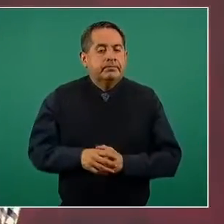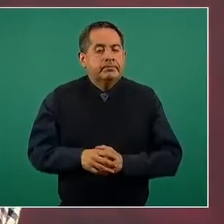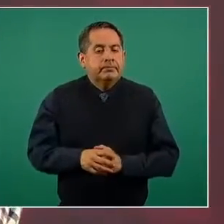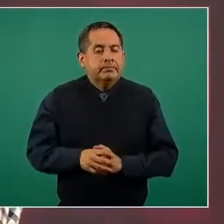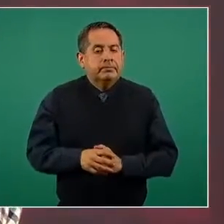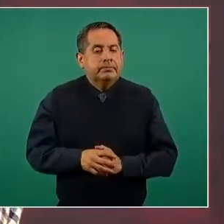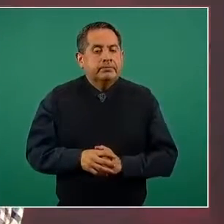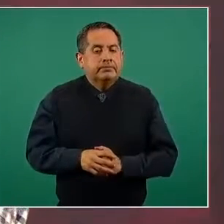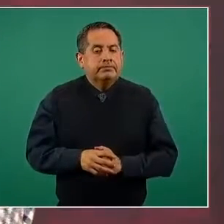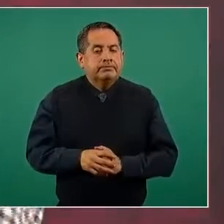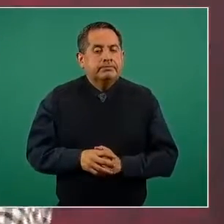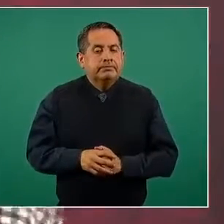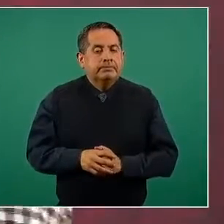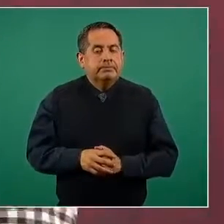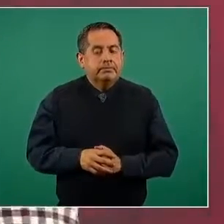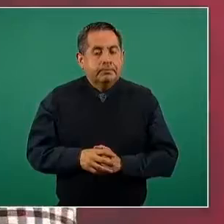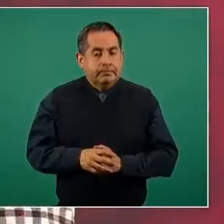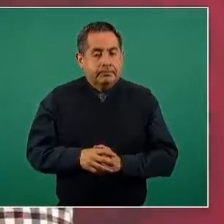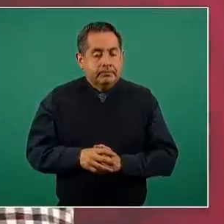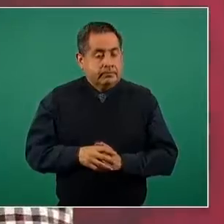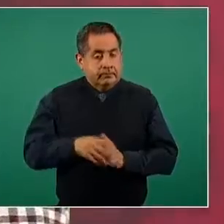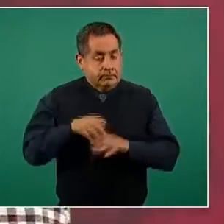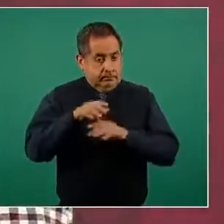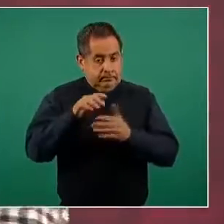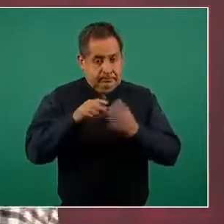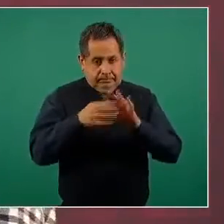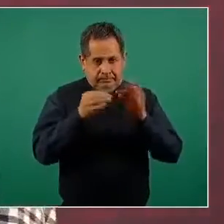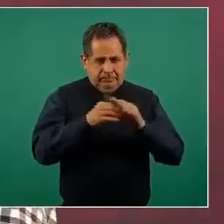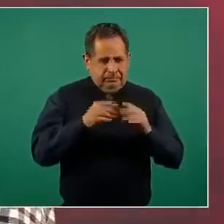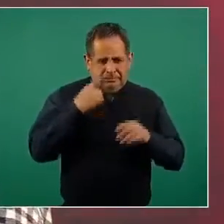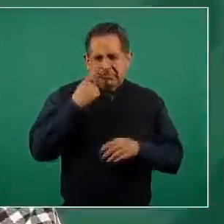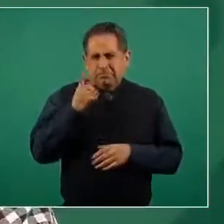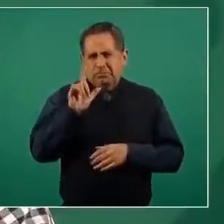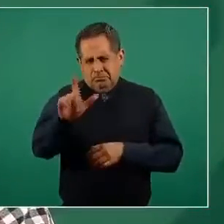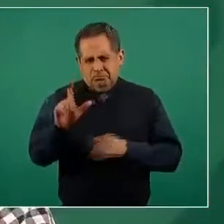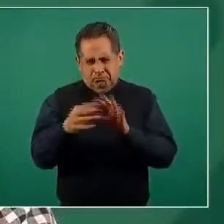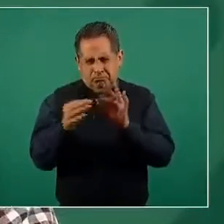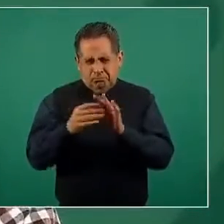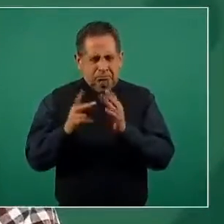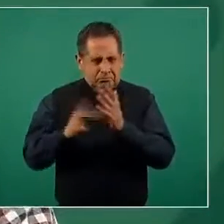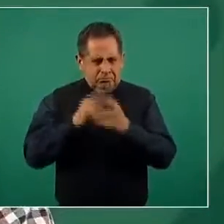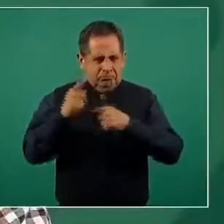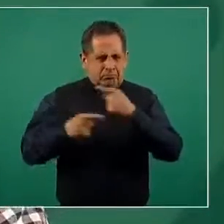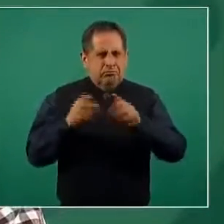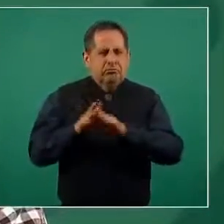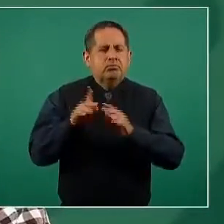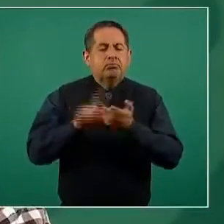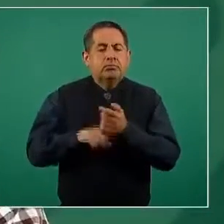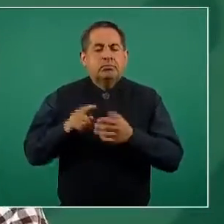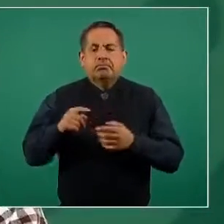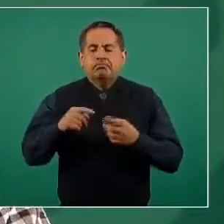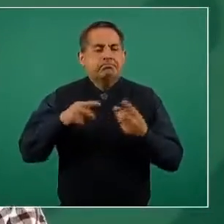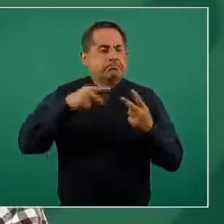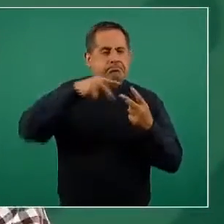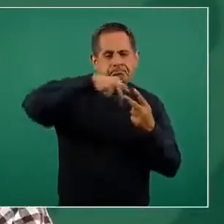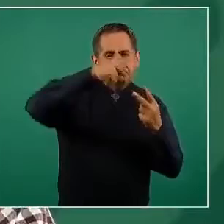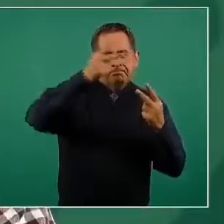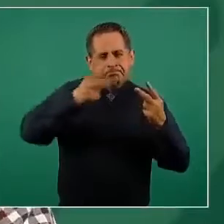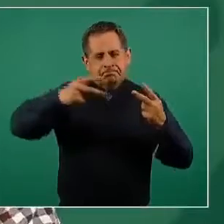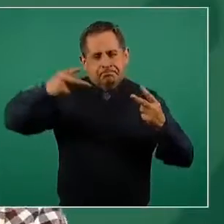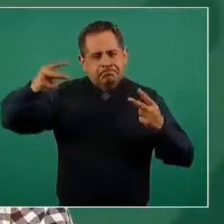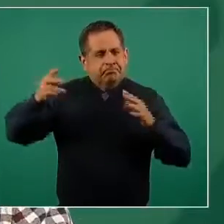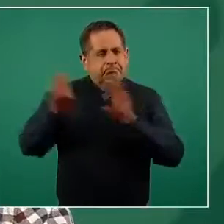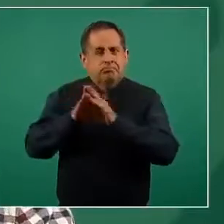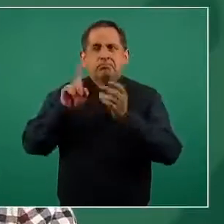Las curvas epidémicas, y yo creo que el lunes podríamos volver a presentar una actualización de las curvas epidémicas